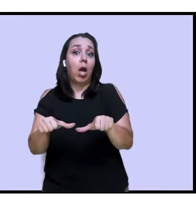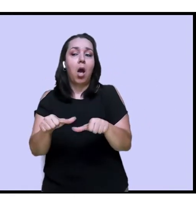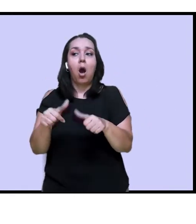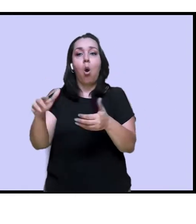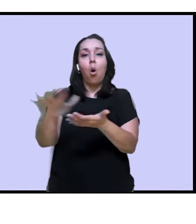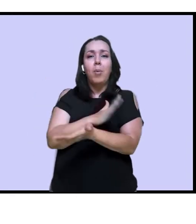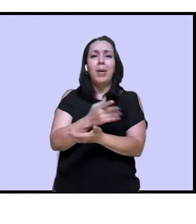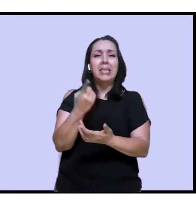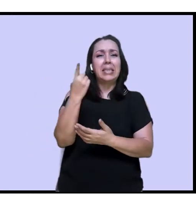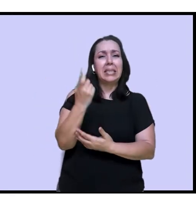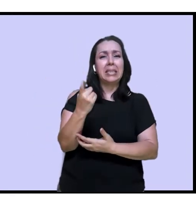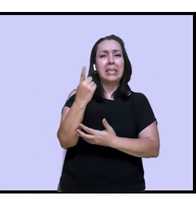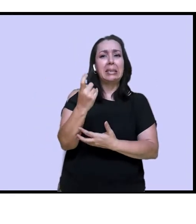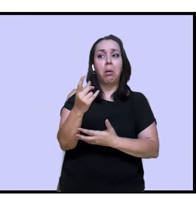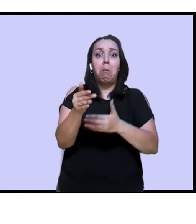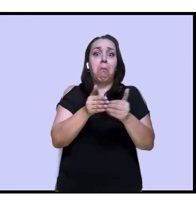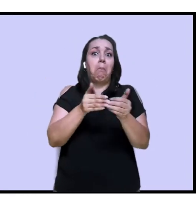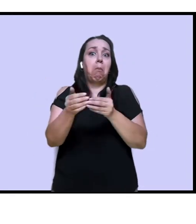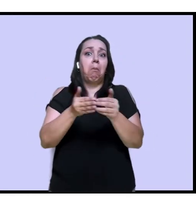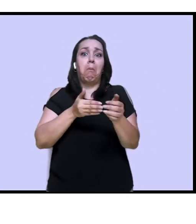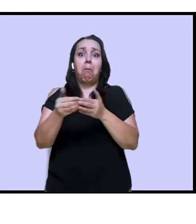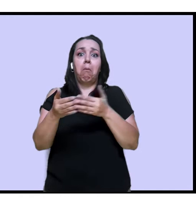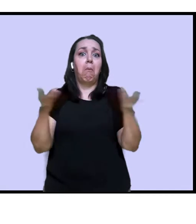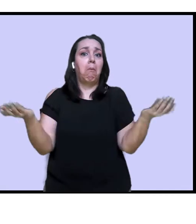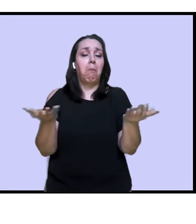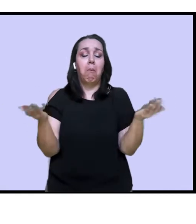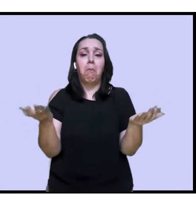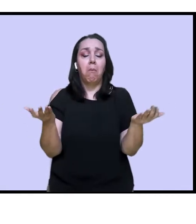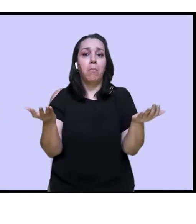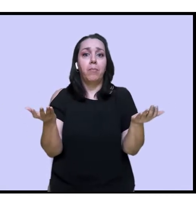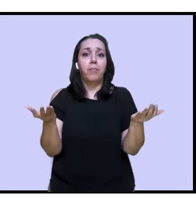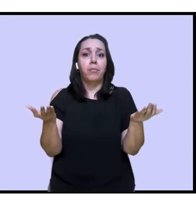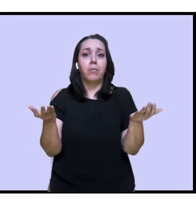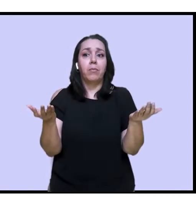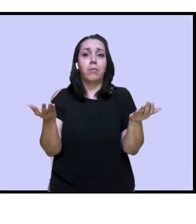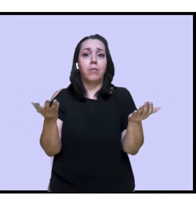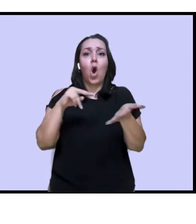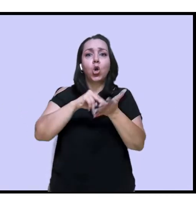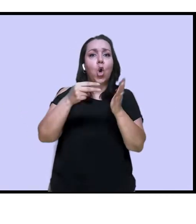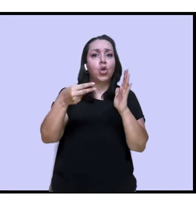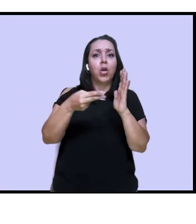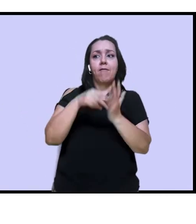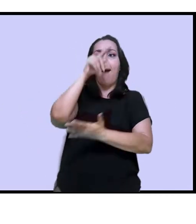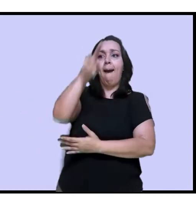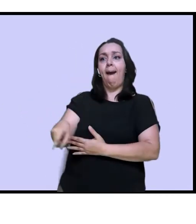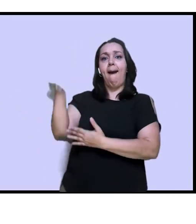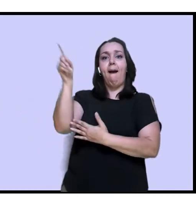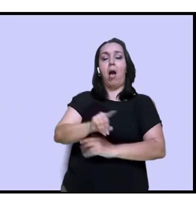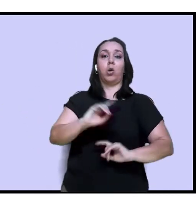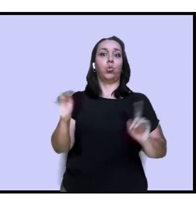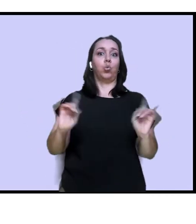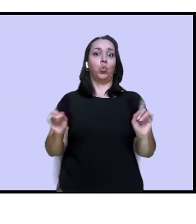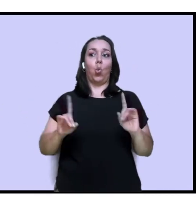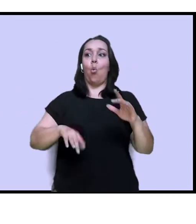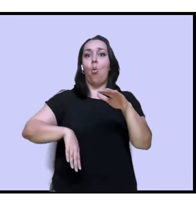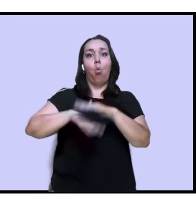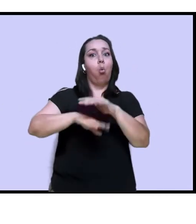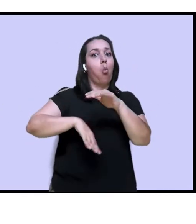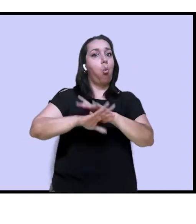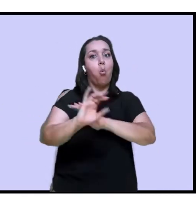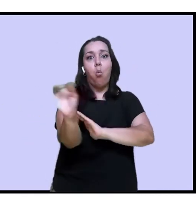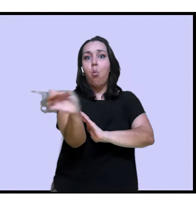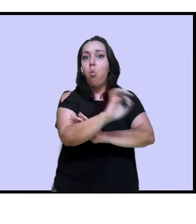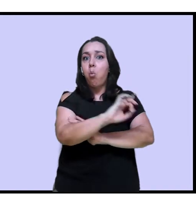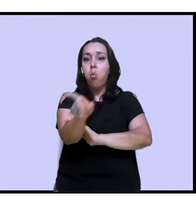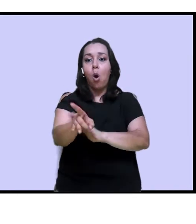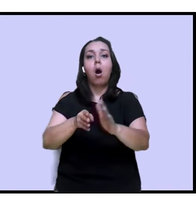o probatorios de otros sistemas educativos no es en ningún momento